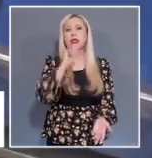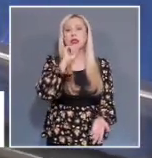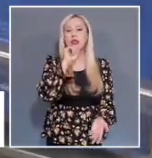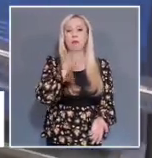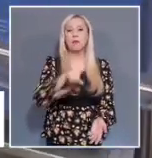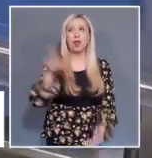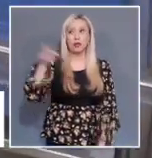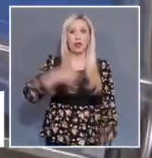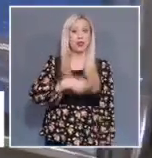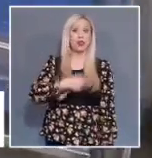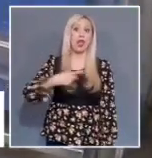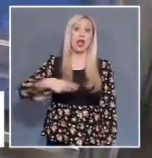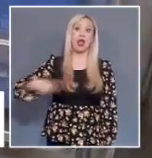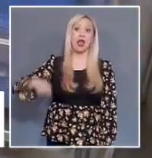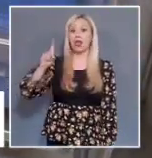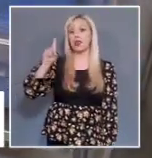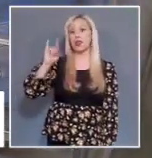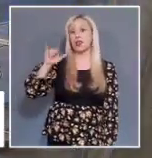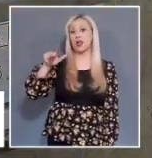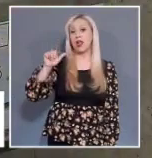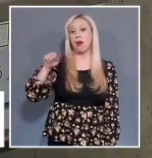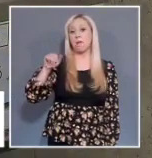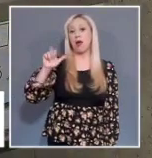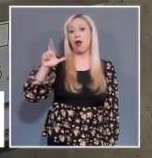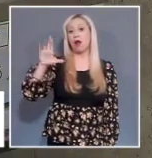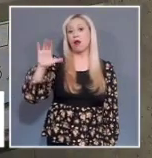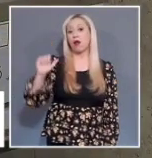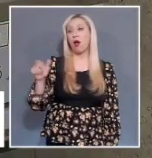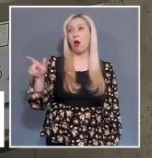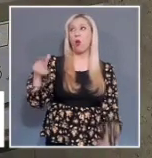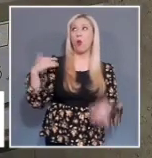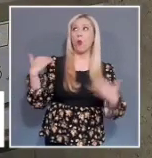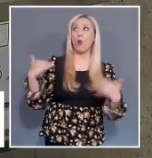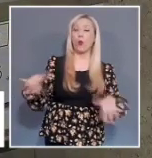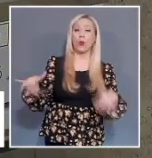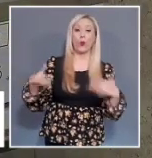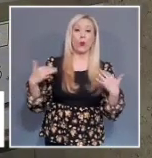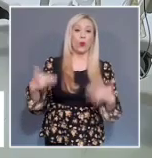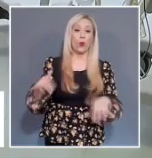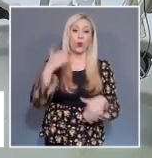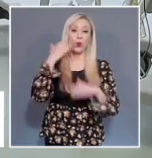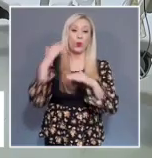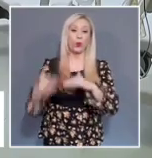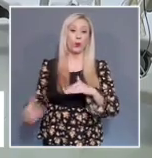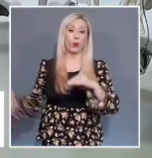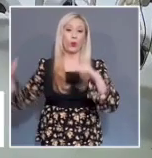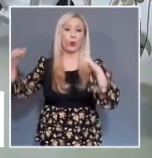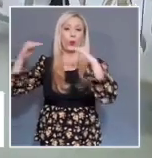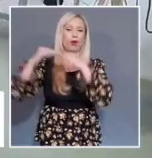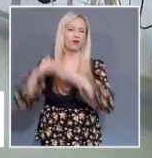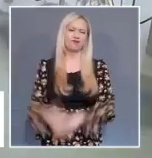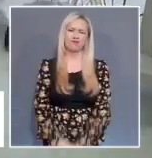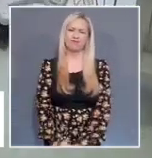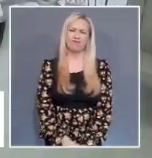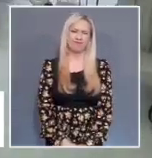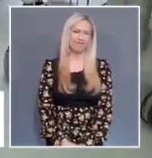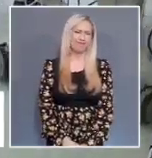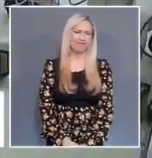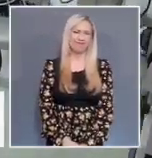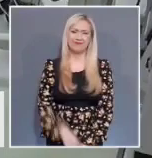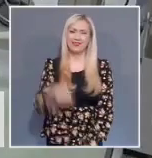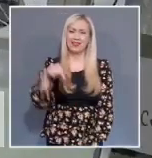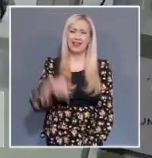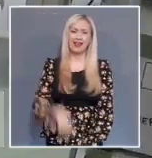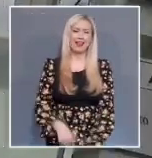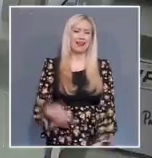con cifras de apenas 1.5 muertes por cada 1,000 nacimientos vivos. Frente a ello,